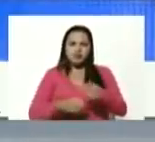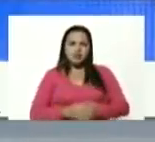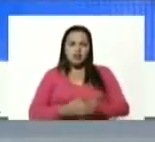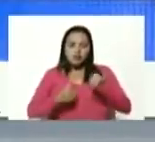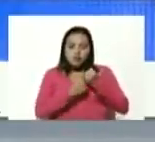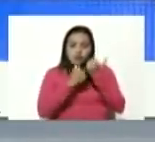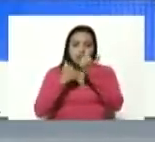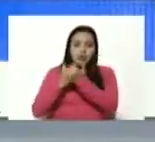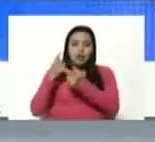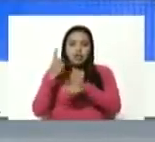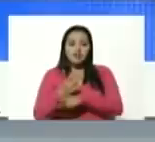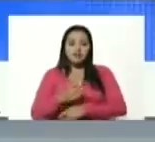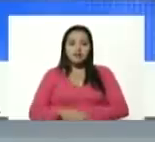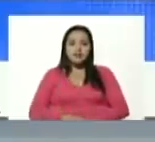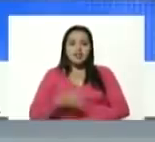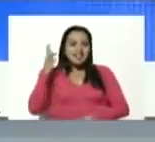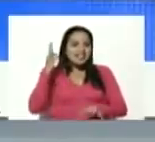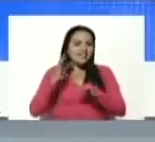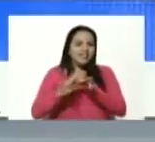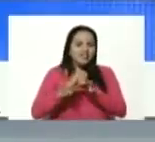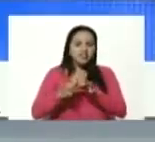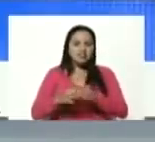solidario, esa fe. Yo quiero tener